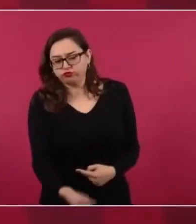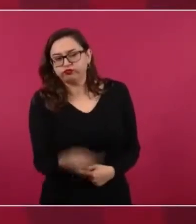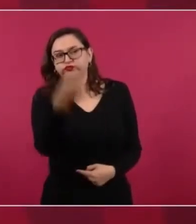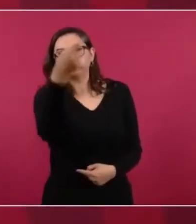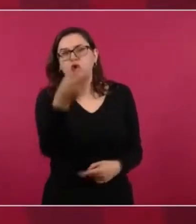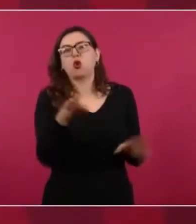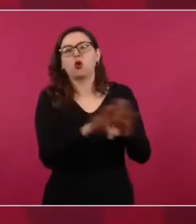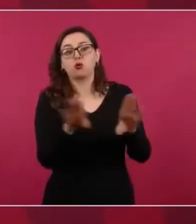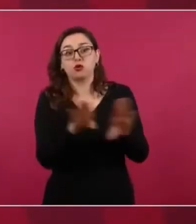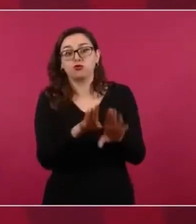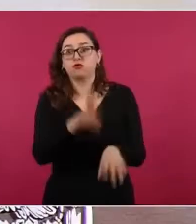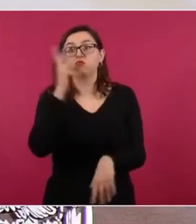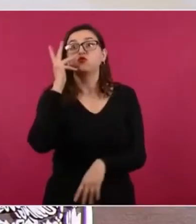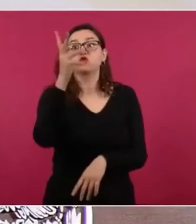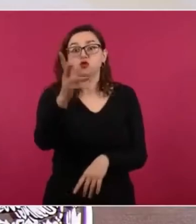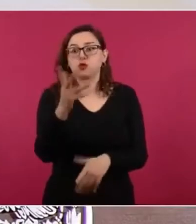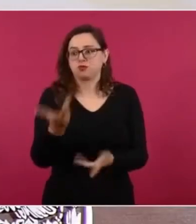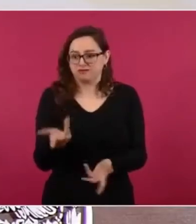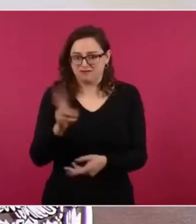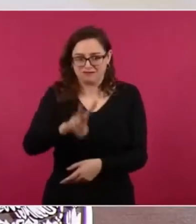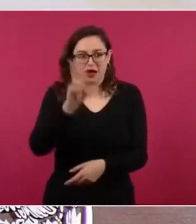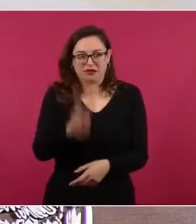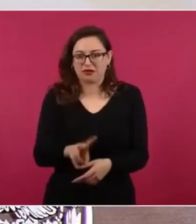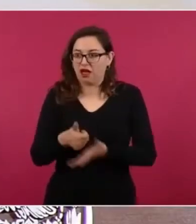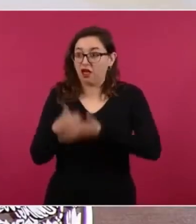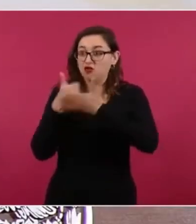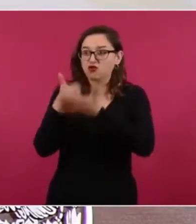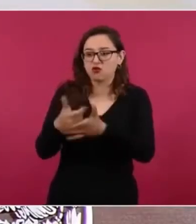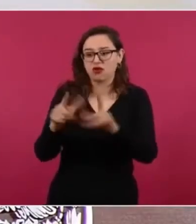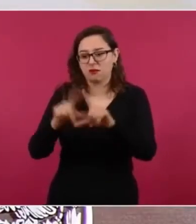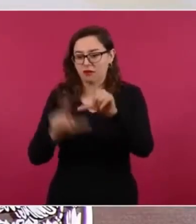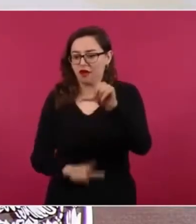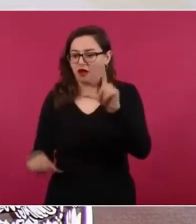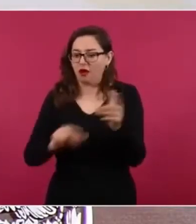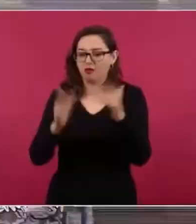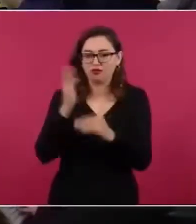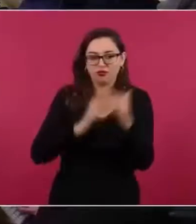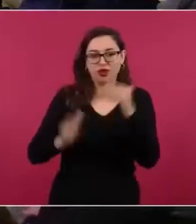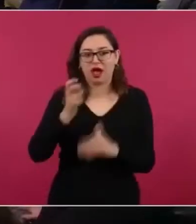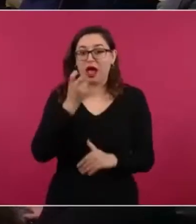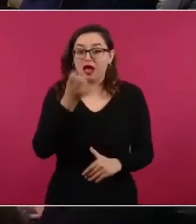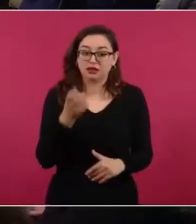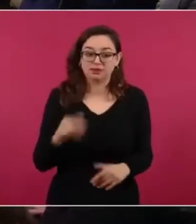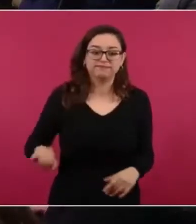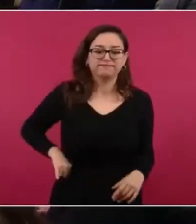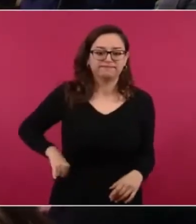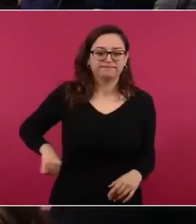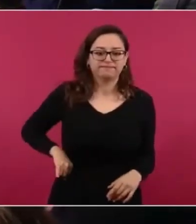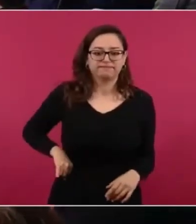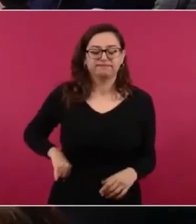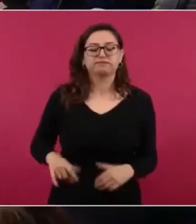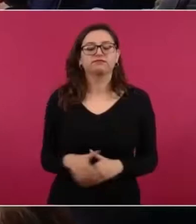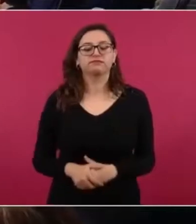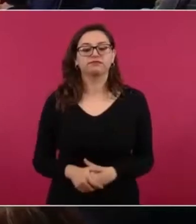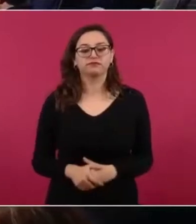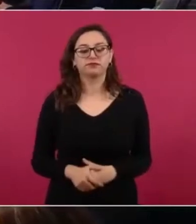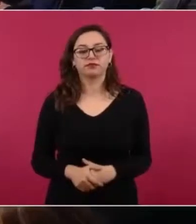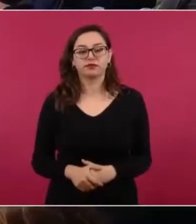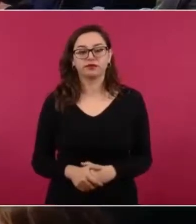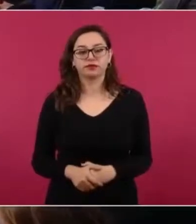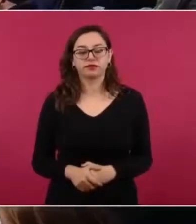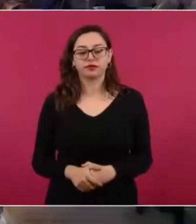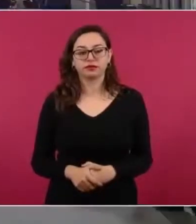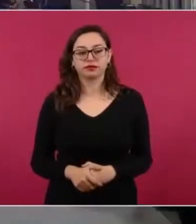queremos que sea un ciudadano que aporte a todo el país. Eso es lo que nos interesa. Muchas gracias.